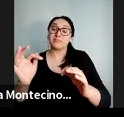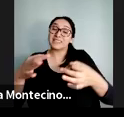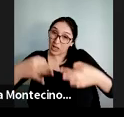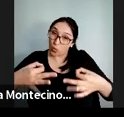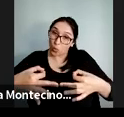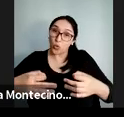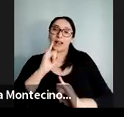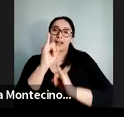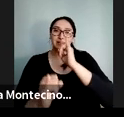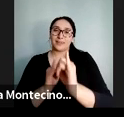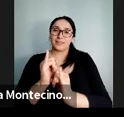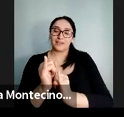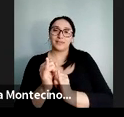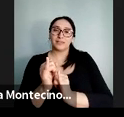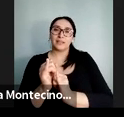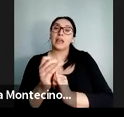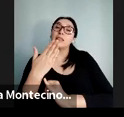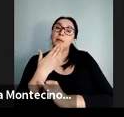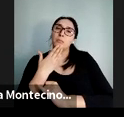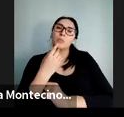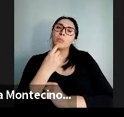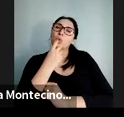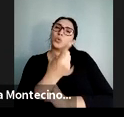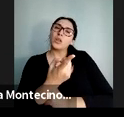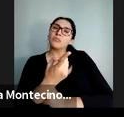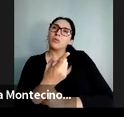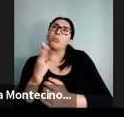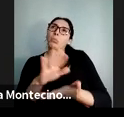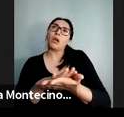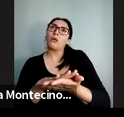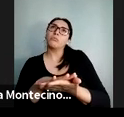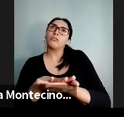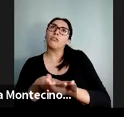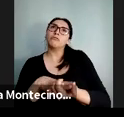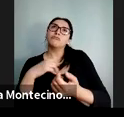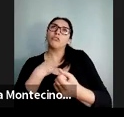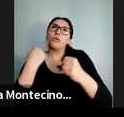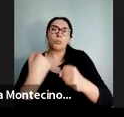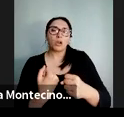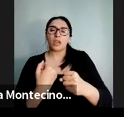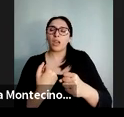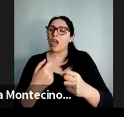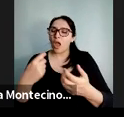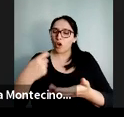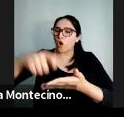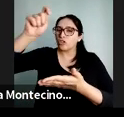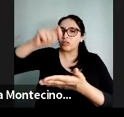También preguntarnos, ¿cierto?, si puedo deshacer estos contratos virtuales, qué aplicaciones estoy usando, para qué las uso. En mi caso, por